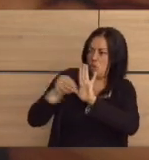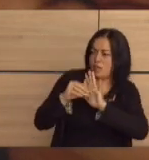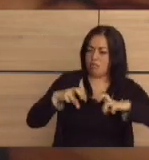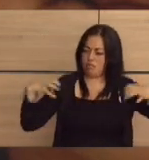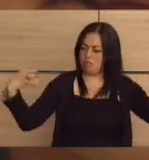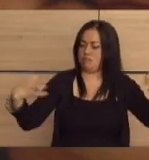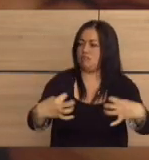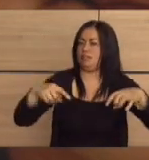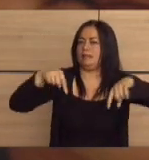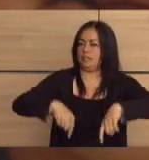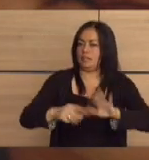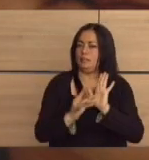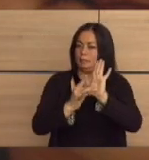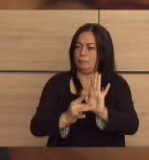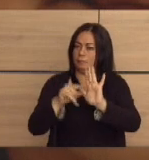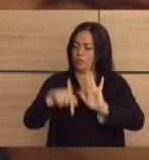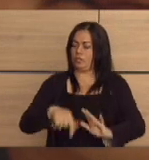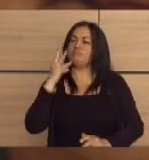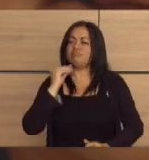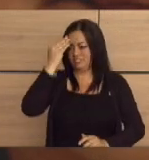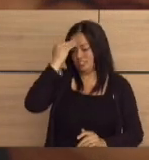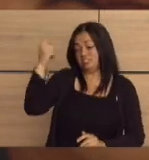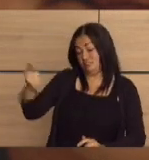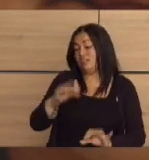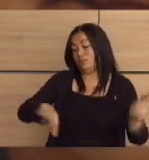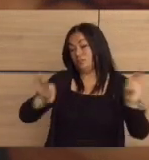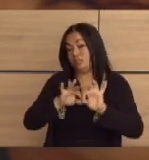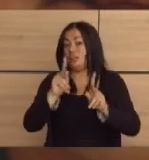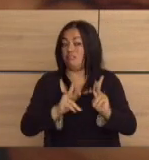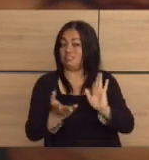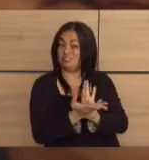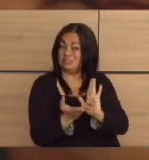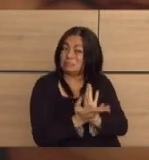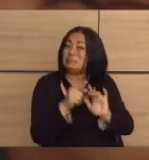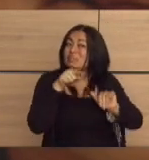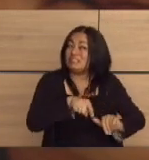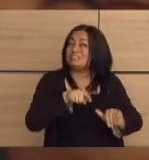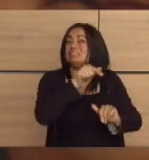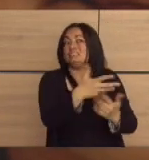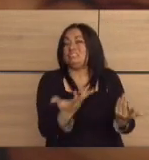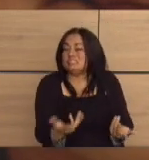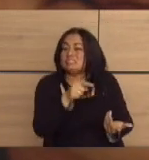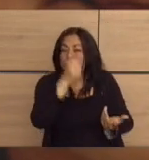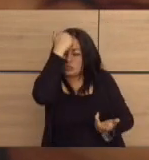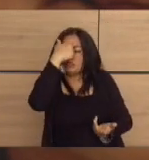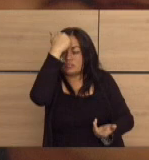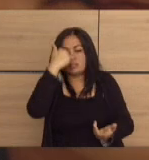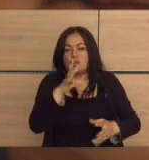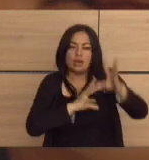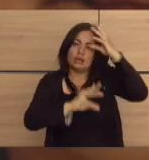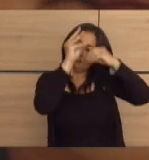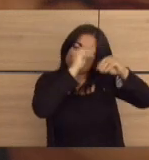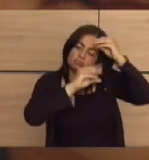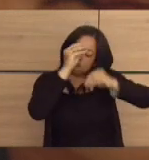la experiencia del modelo saben lo que implica en la vida de los estudiantes y los maestros. Se hace un aprendizaje de muchas áreas